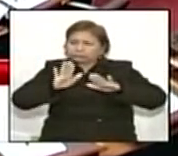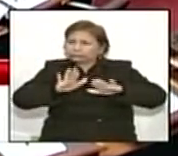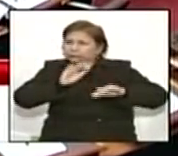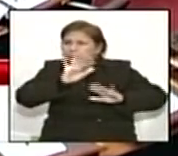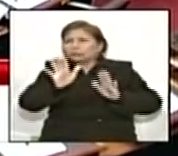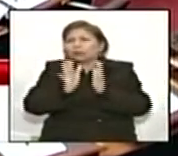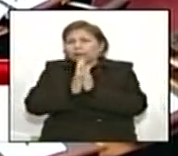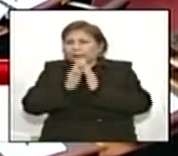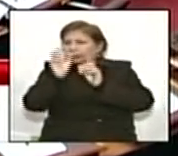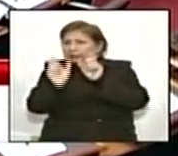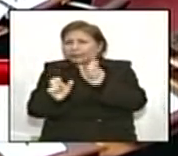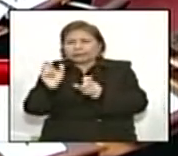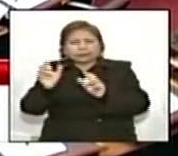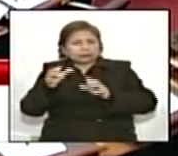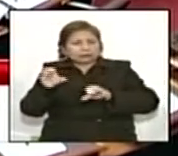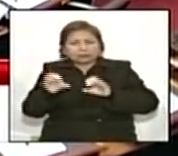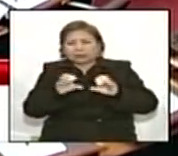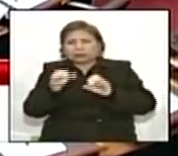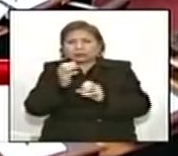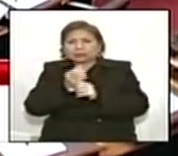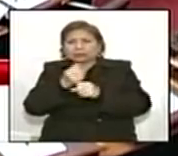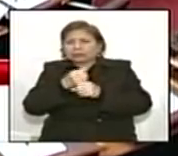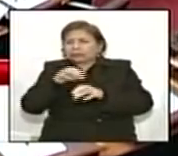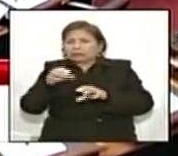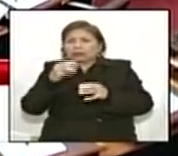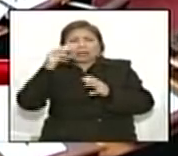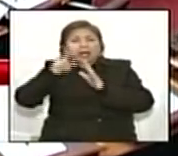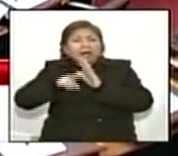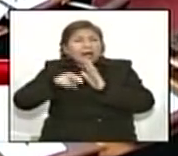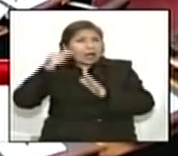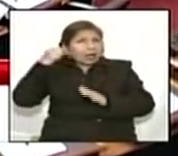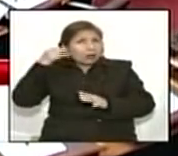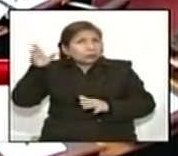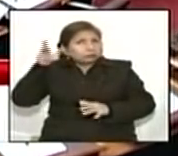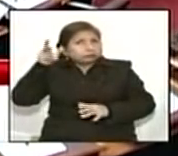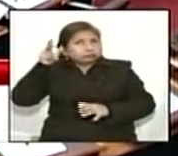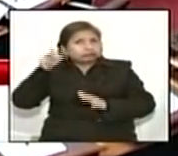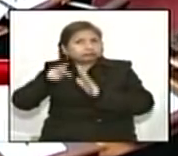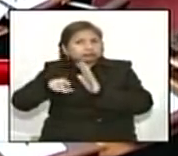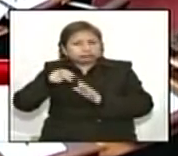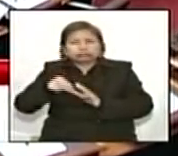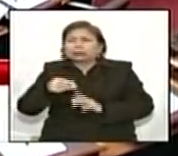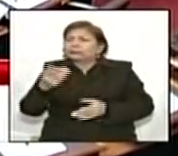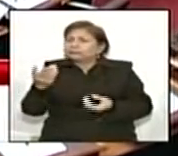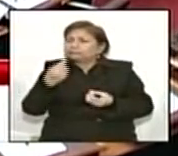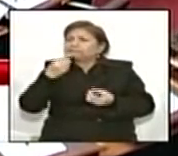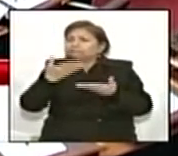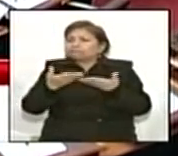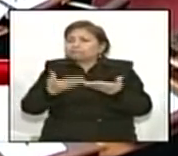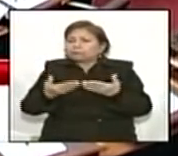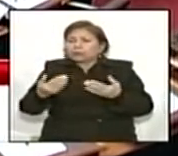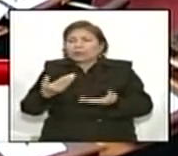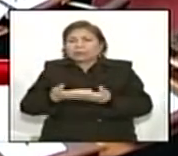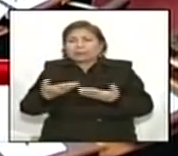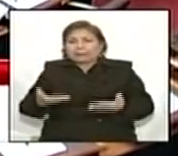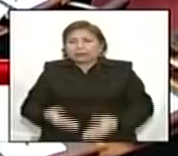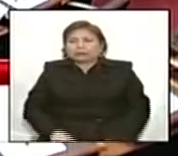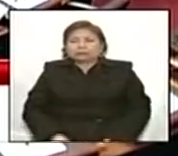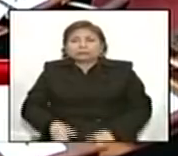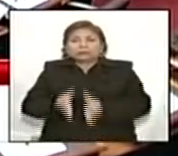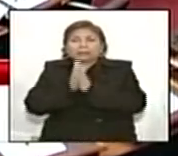sé si coincides conmigo, José Carlos, ridícula. Porque Richard Swing era una contratación irregular,